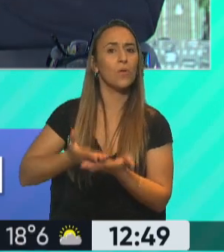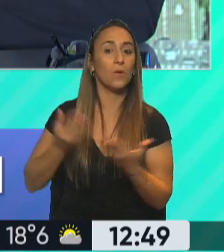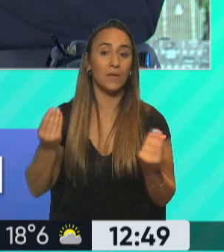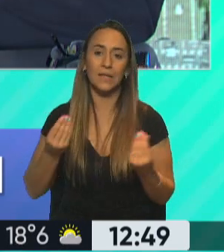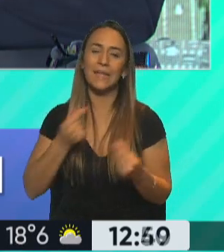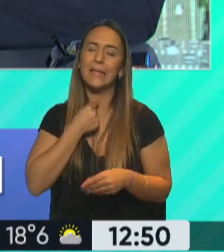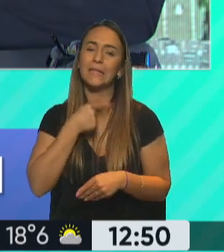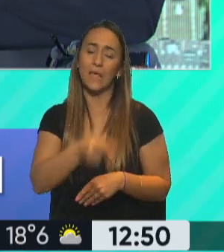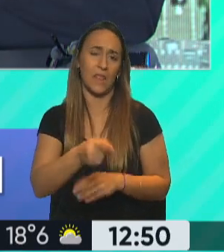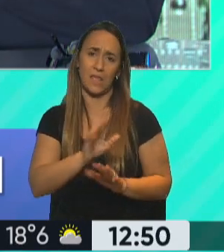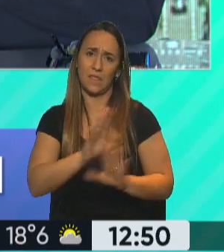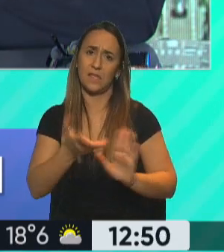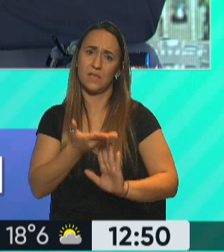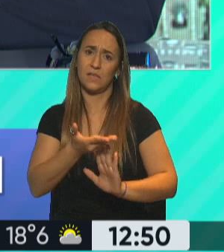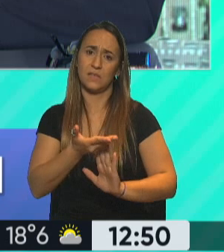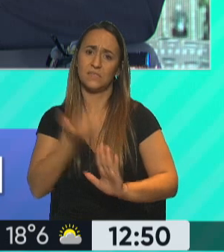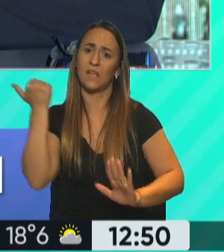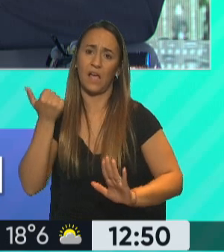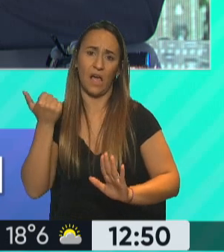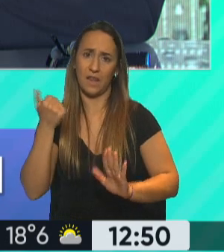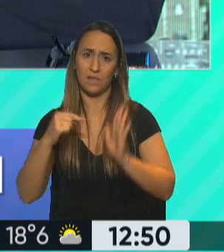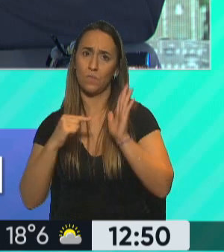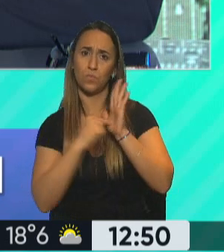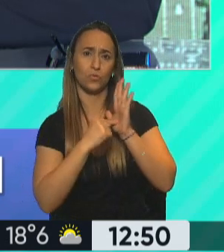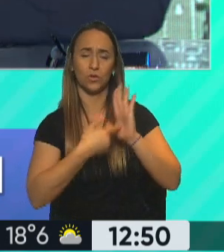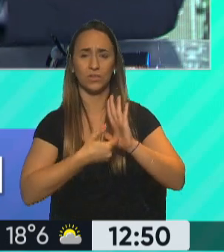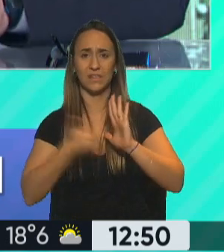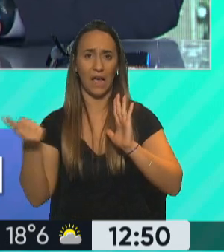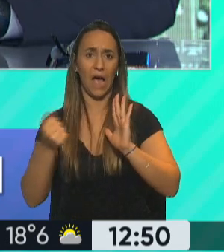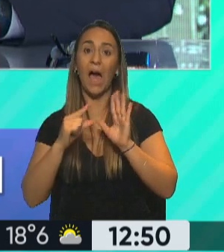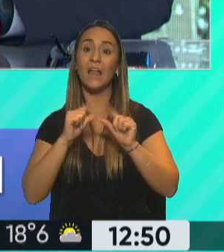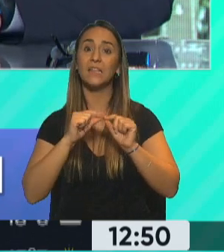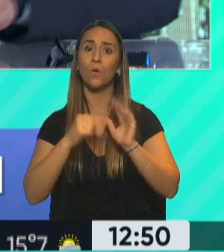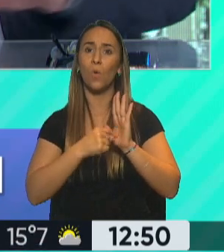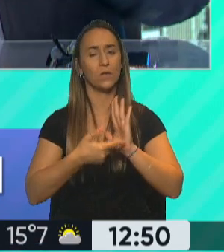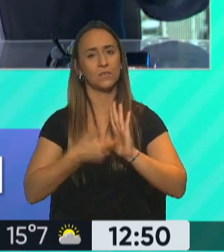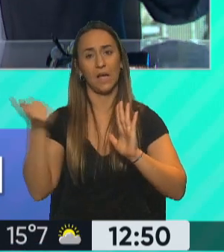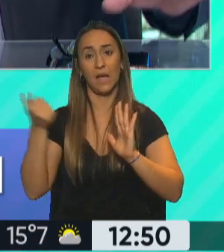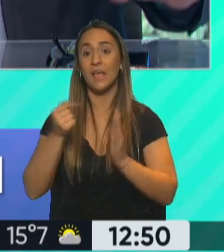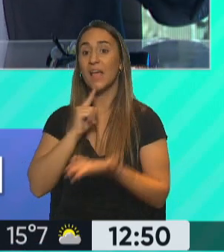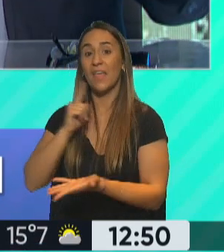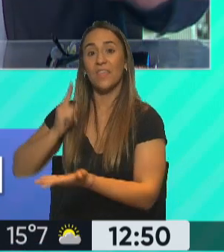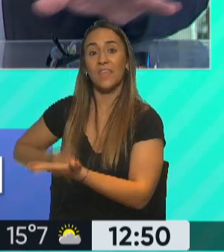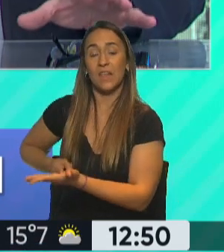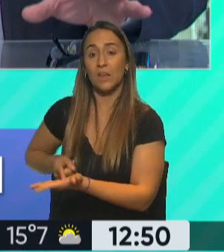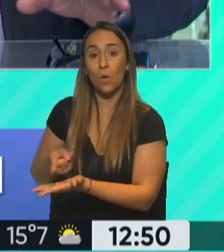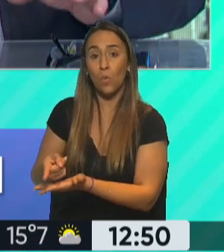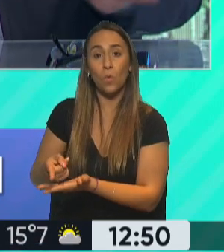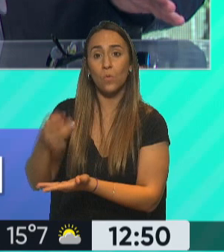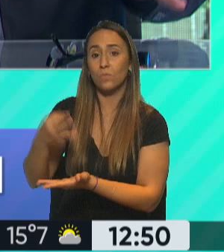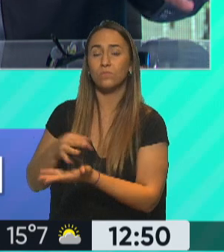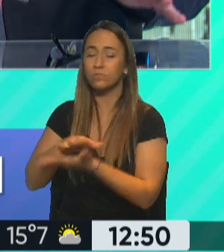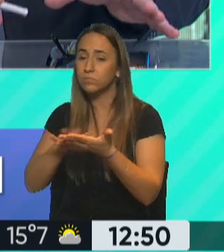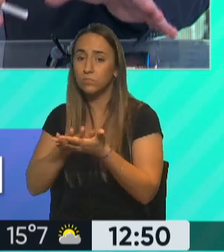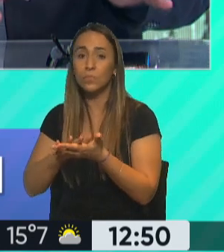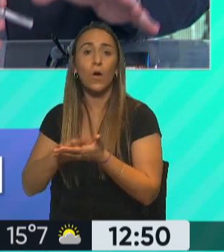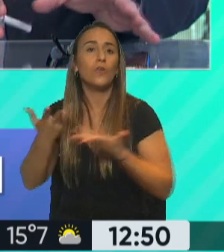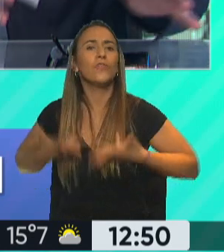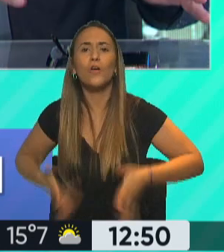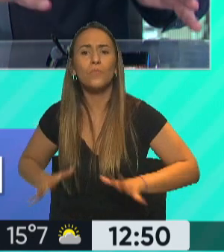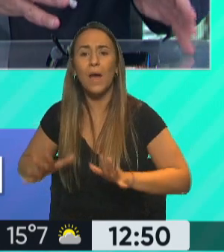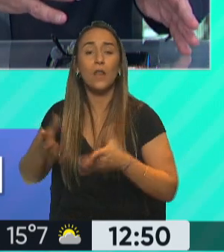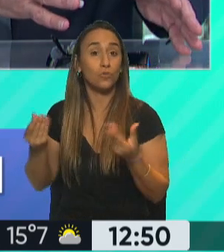retiren también, es decir, que se modifique, que se saque ese artículo y que la ratificación del DNU sea por las vías institucionales